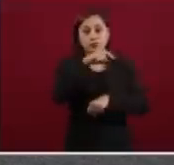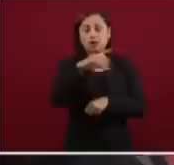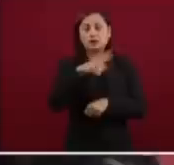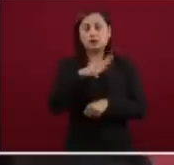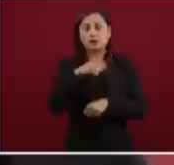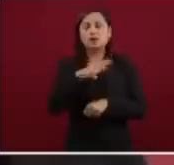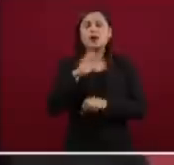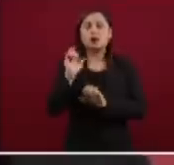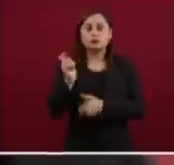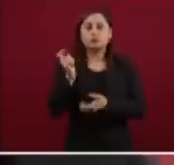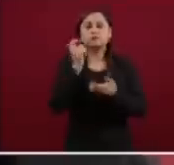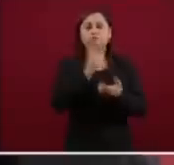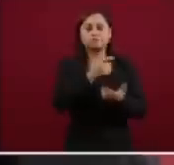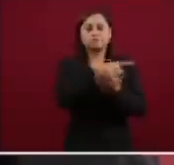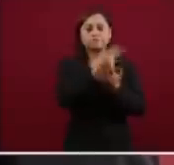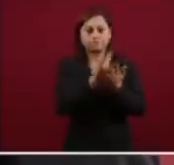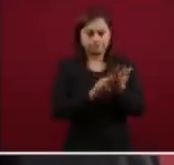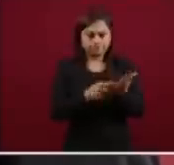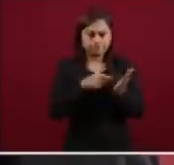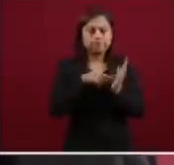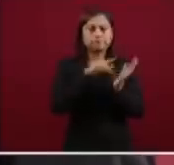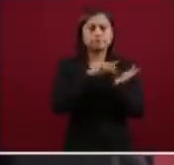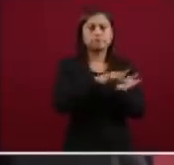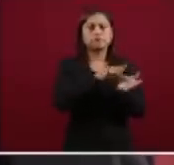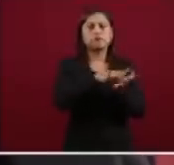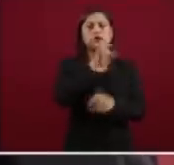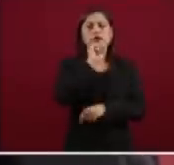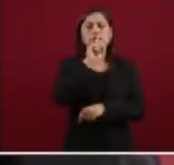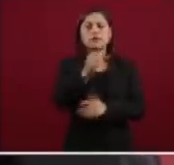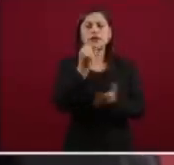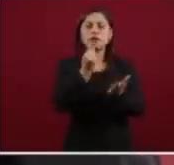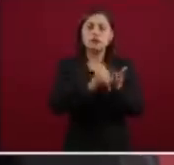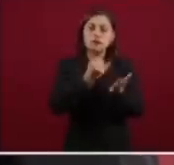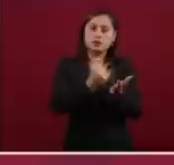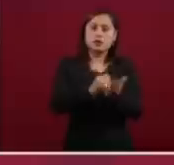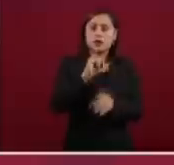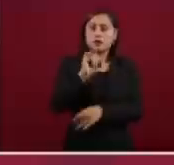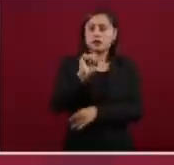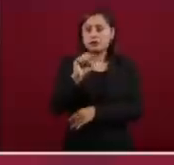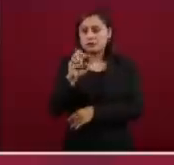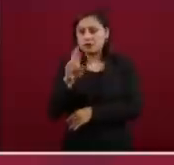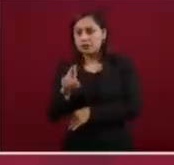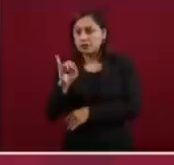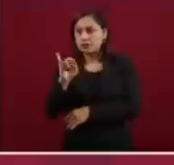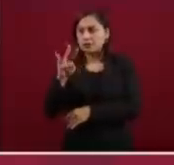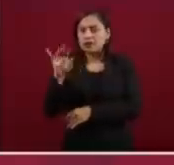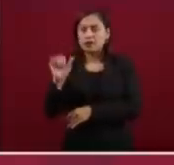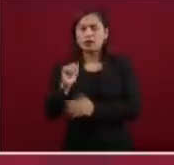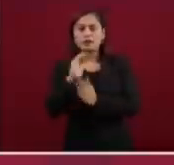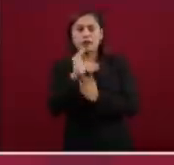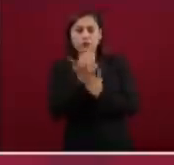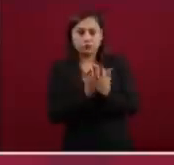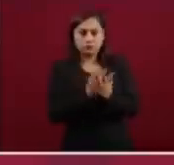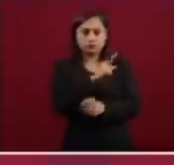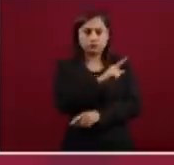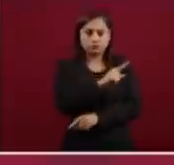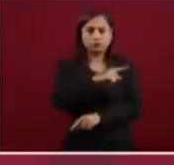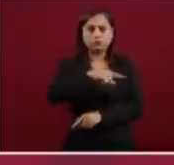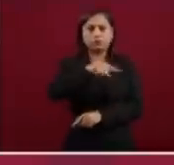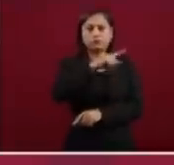la disminución del iva del impuesto sobre la renta el aumento del salario mínimo al